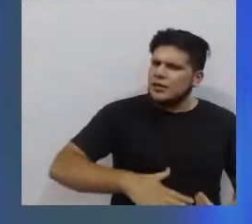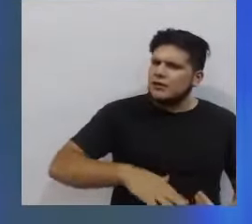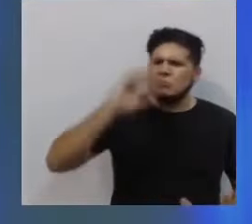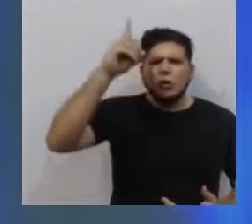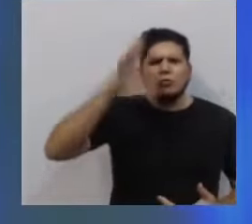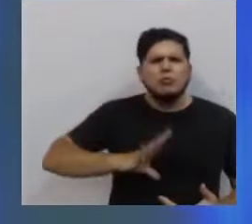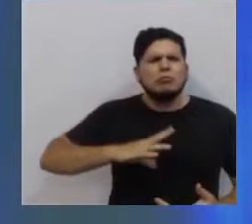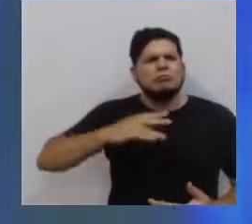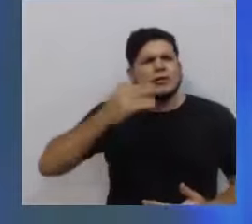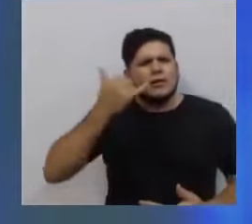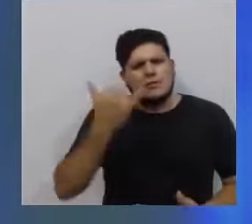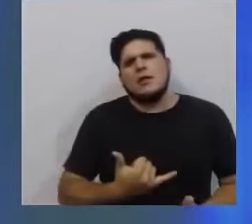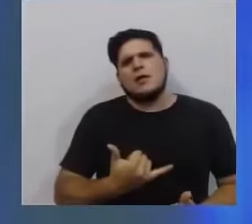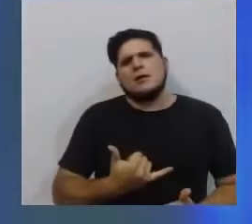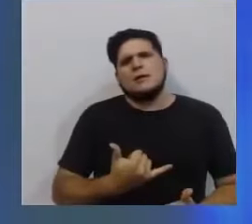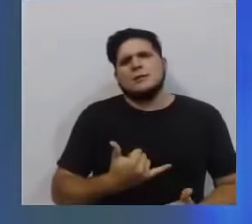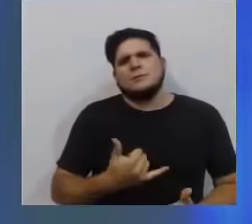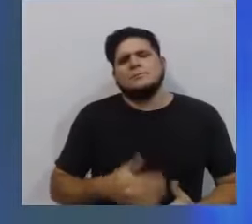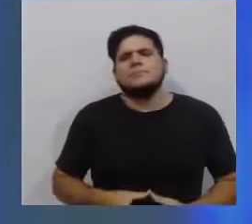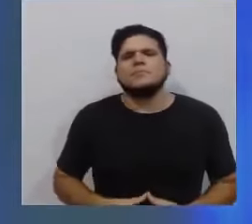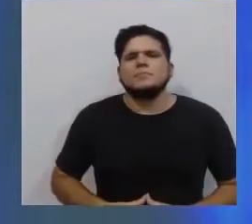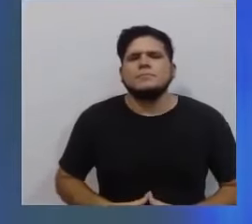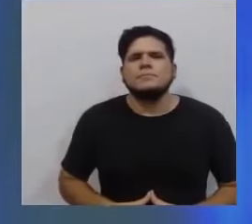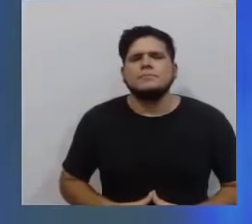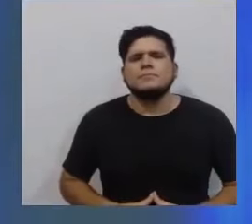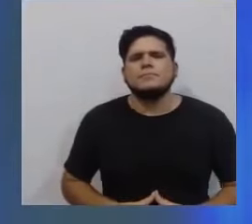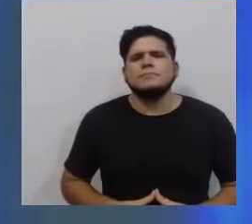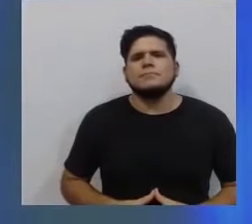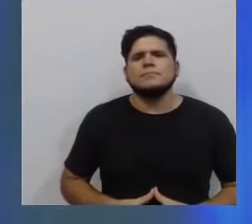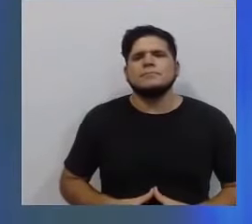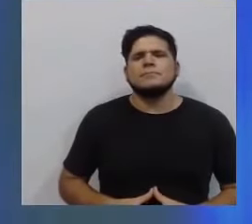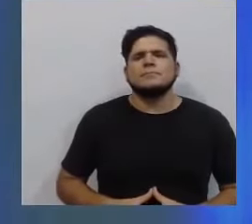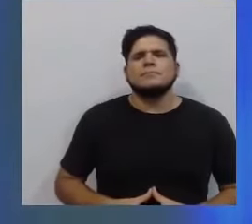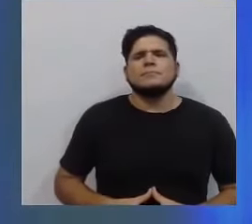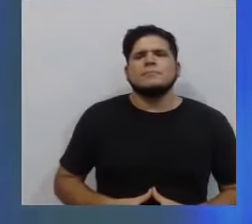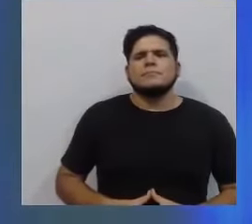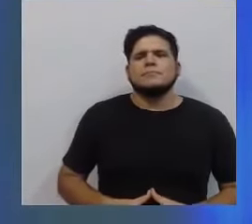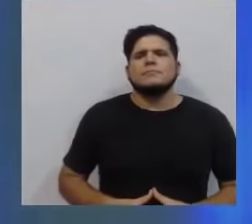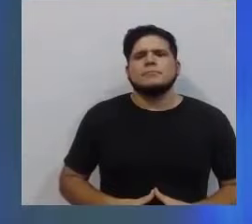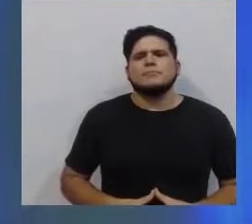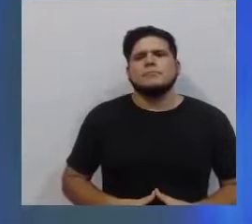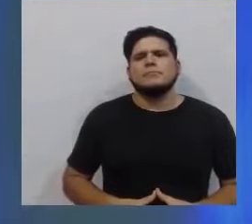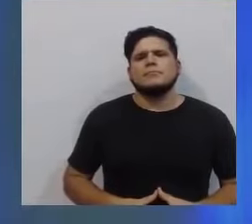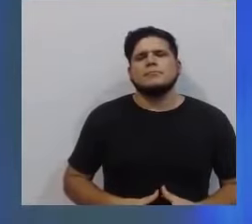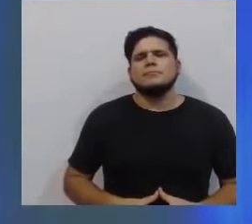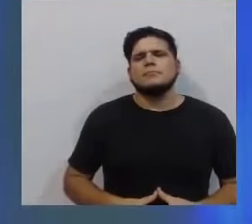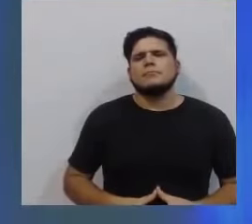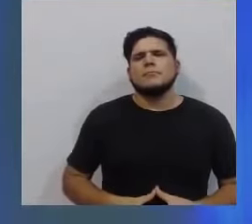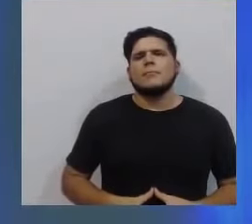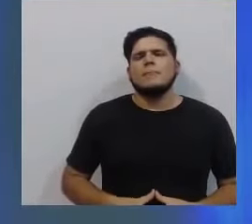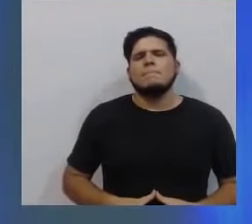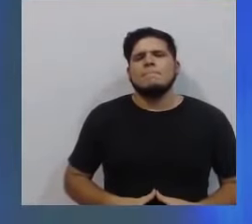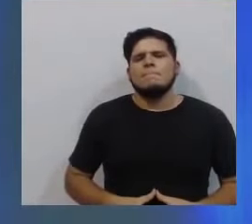mira que te mando que te esfuerces fíjense qué interesante la palabra de dios nada